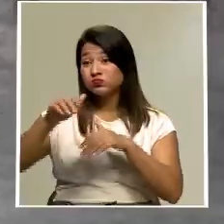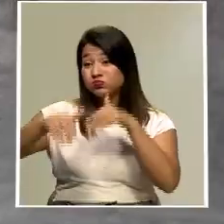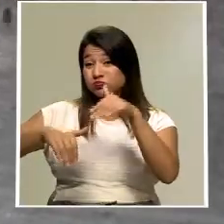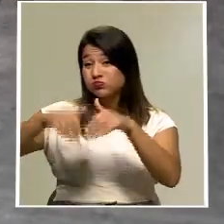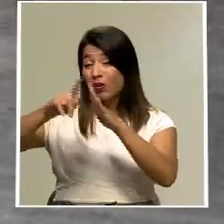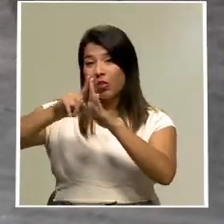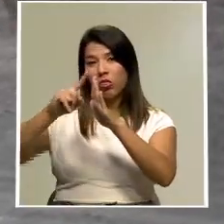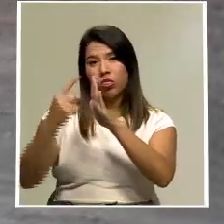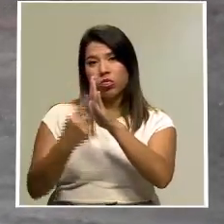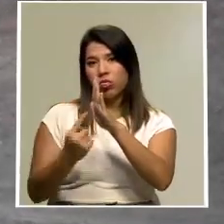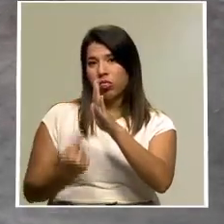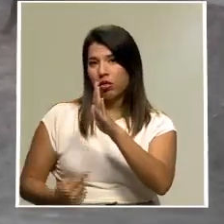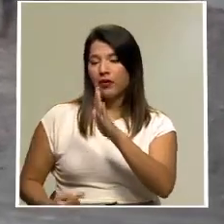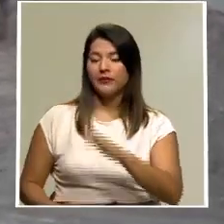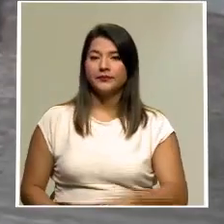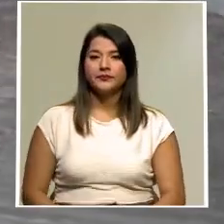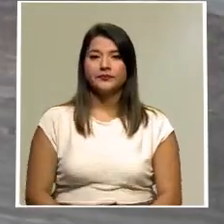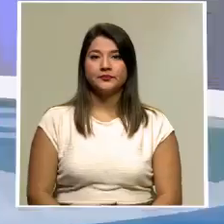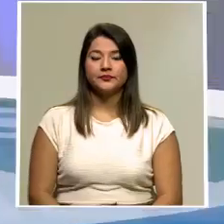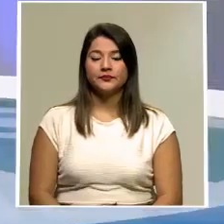por mar.